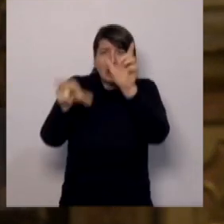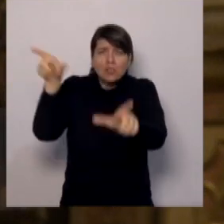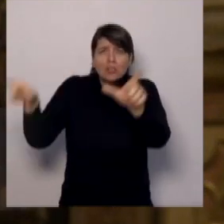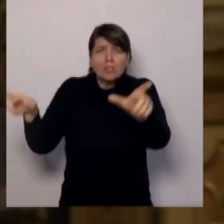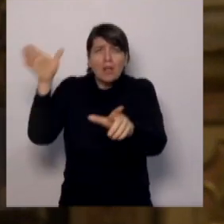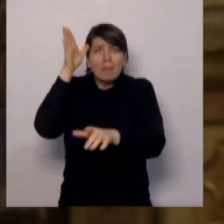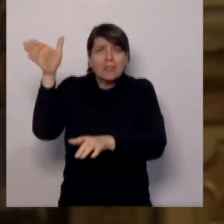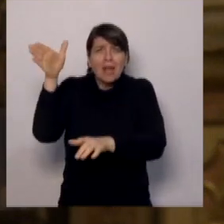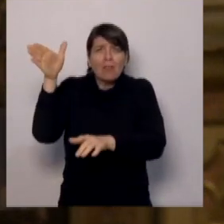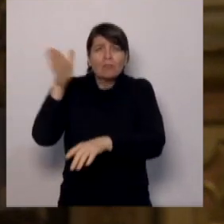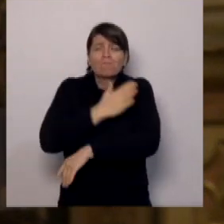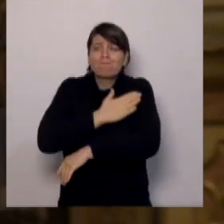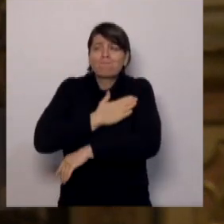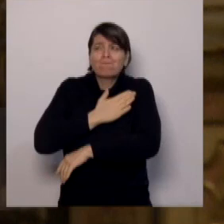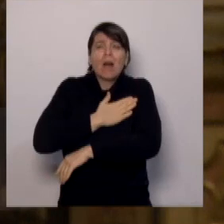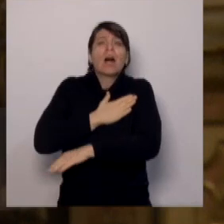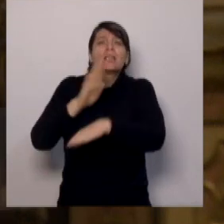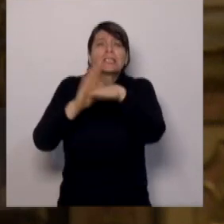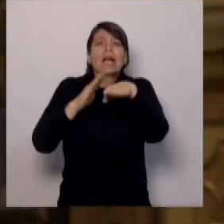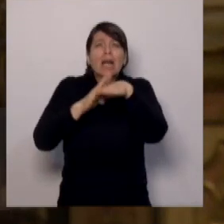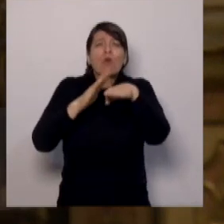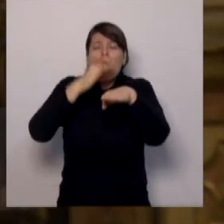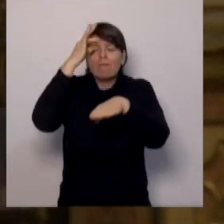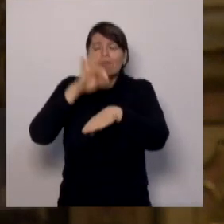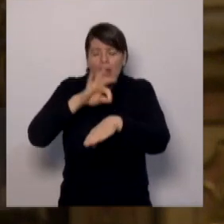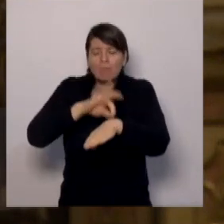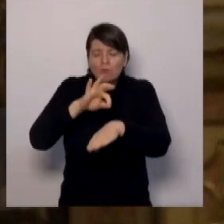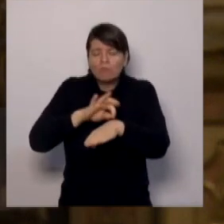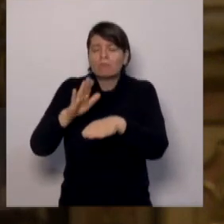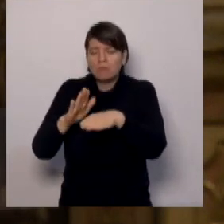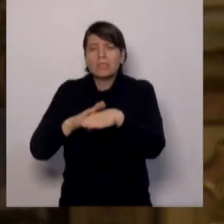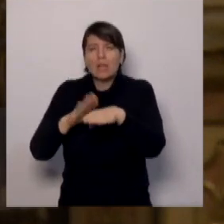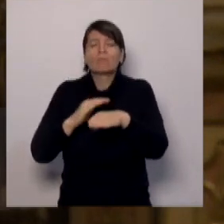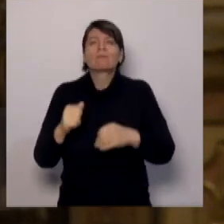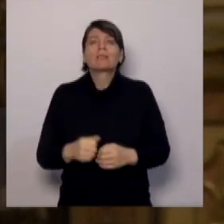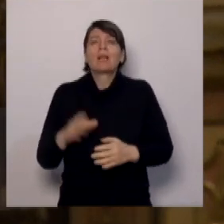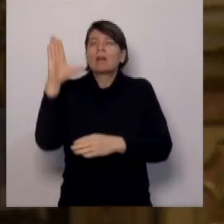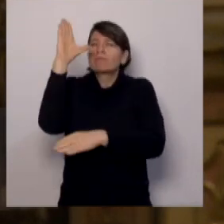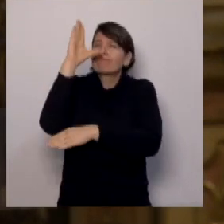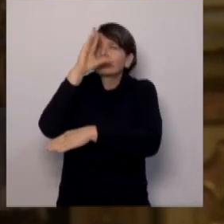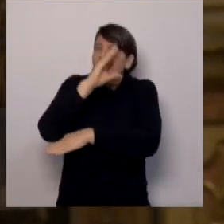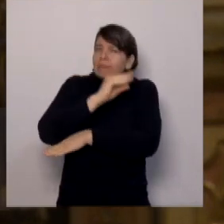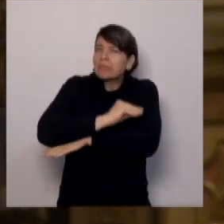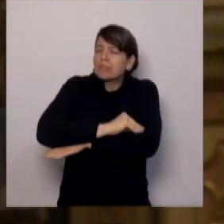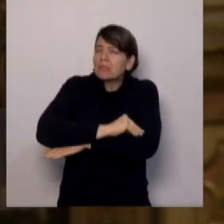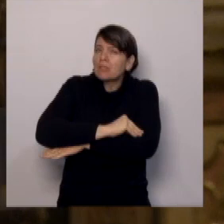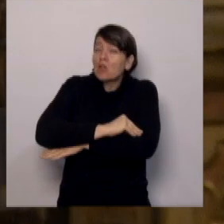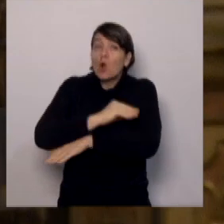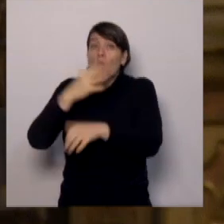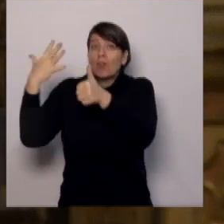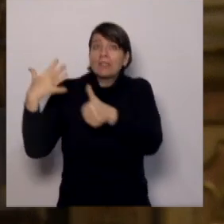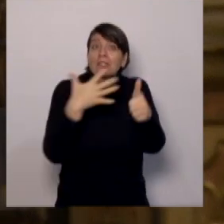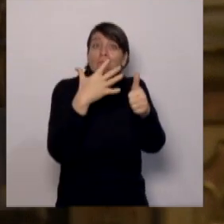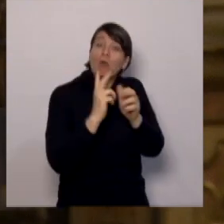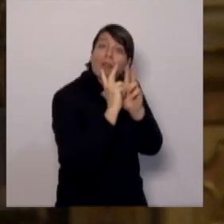y, compadeciéndose de ella, sanó a los enfermos. Al atardecer,